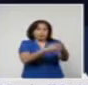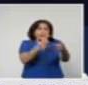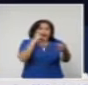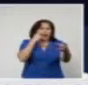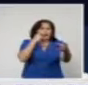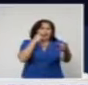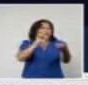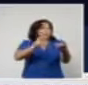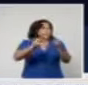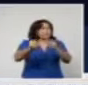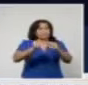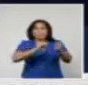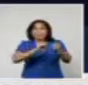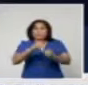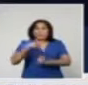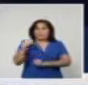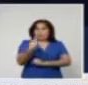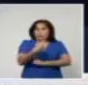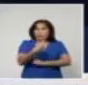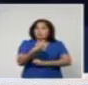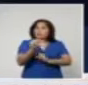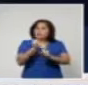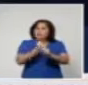en los cuales estamos